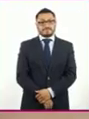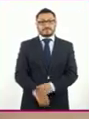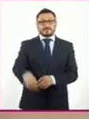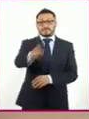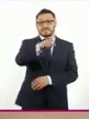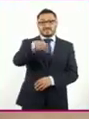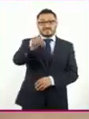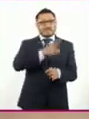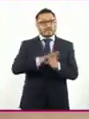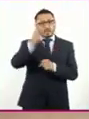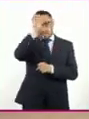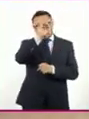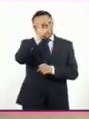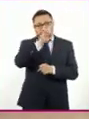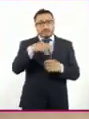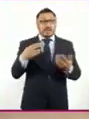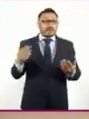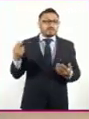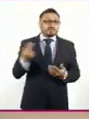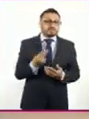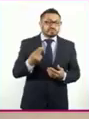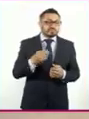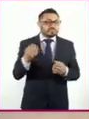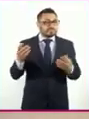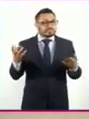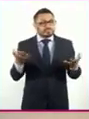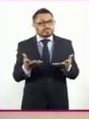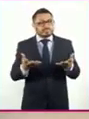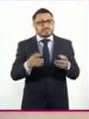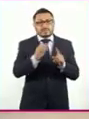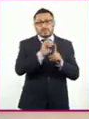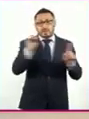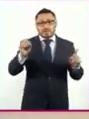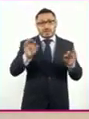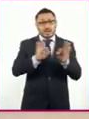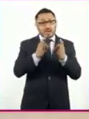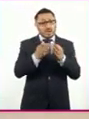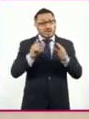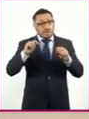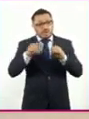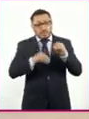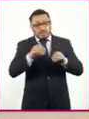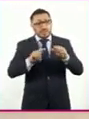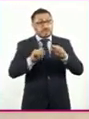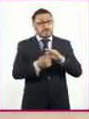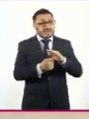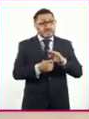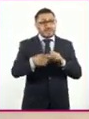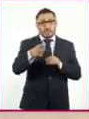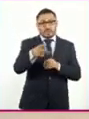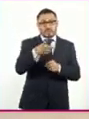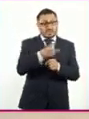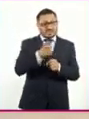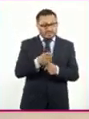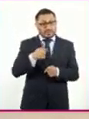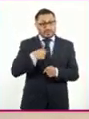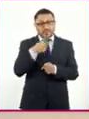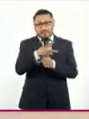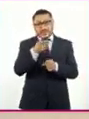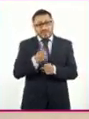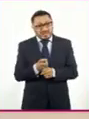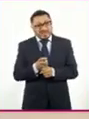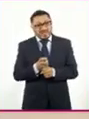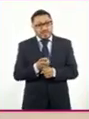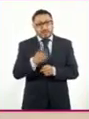¿Ustedes qué opinan? ¿Es necesario que haya un control en los procesos técnicos? Les invitamos a que comenten sus respuestas con